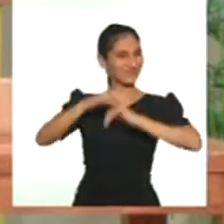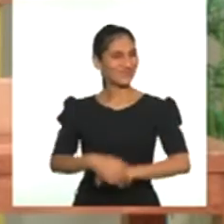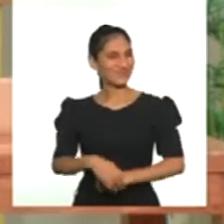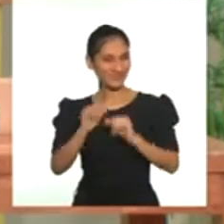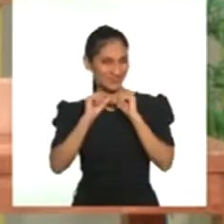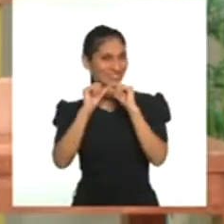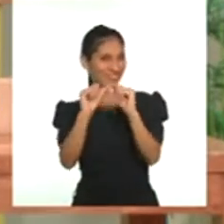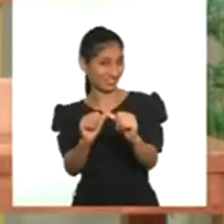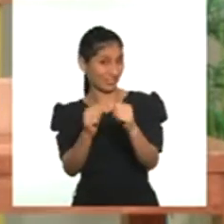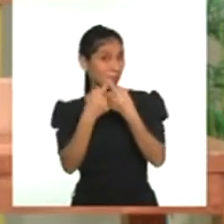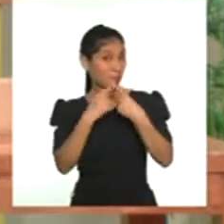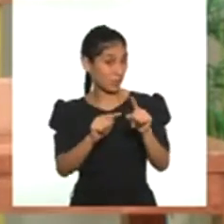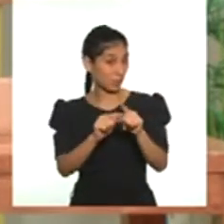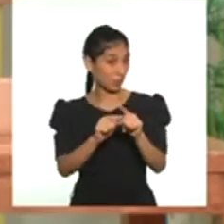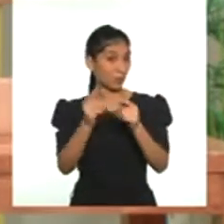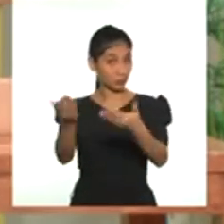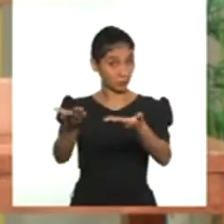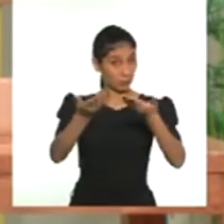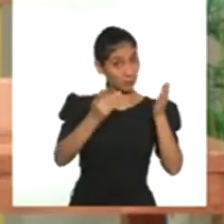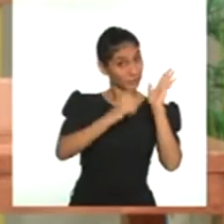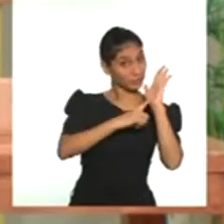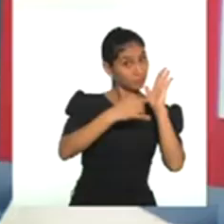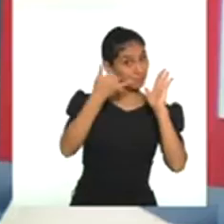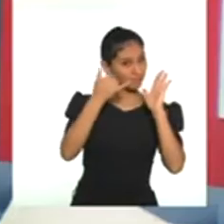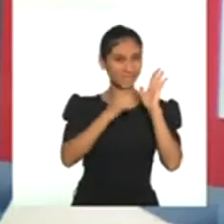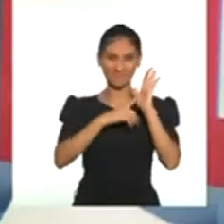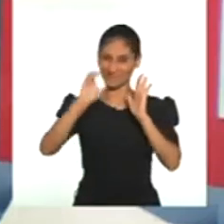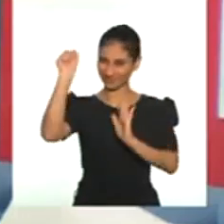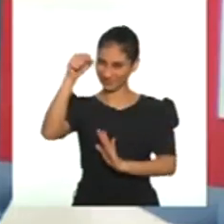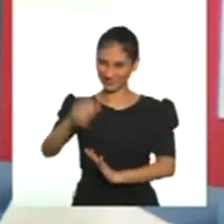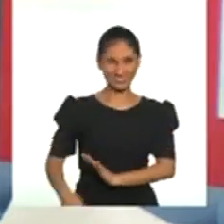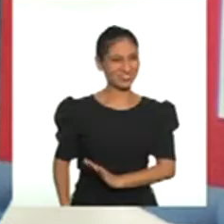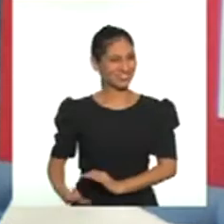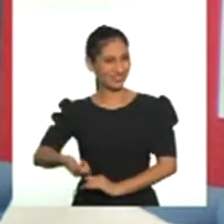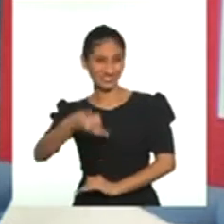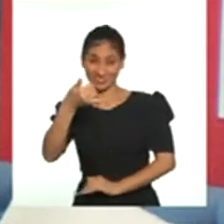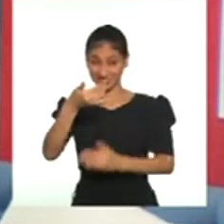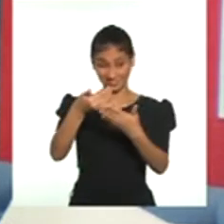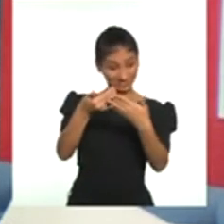compañera. Sigue. Pero comparte con tu celular, por favor. Claro.